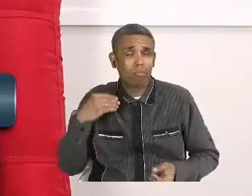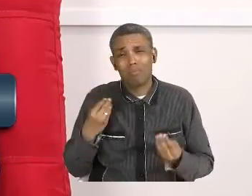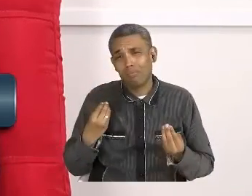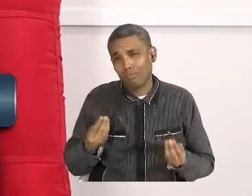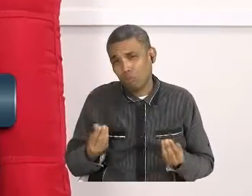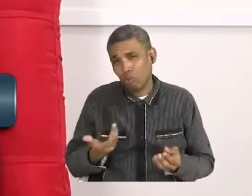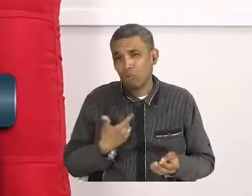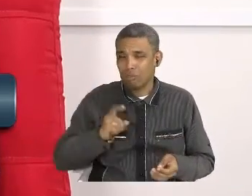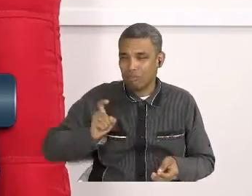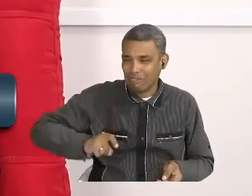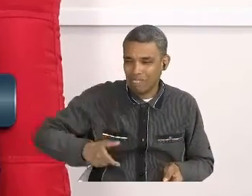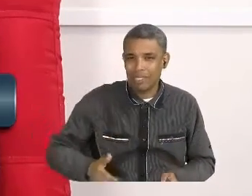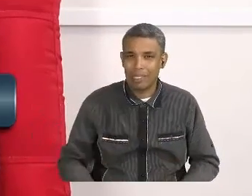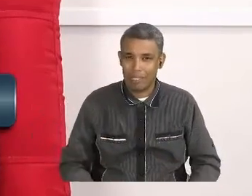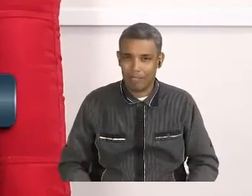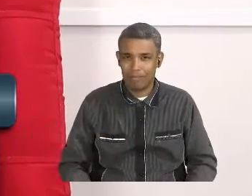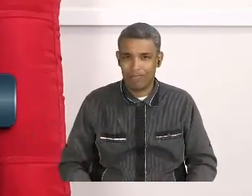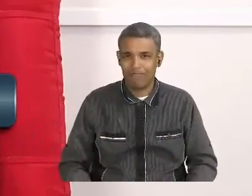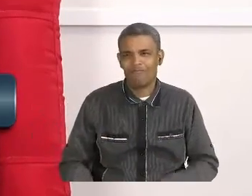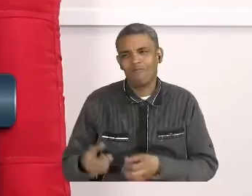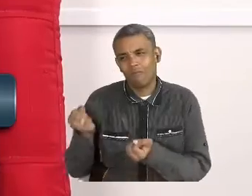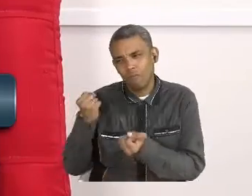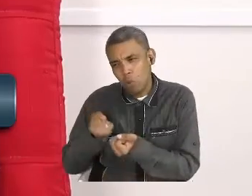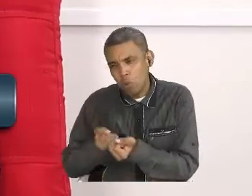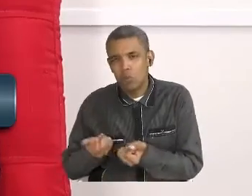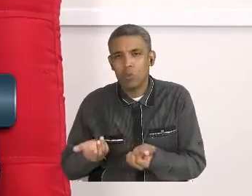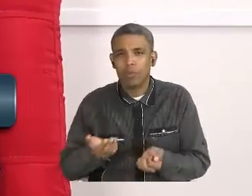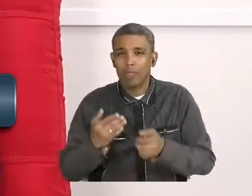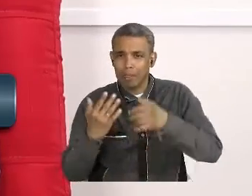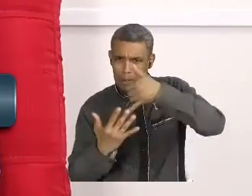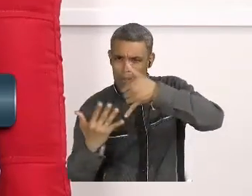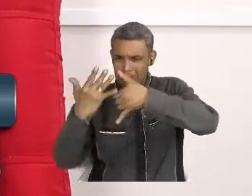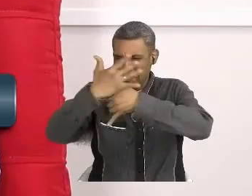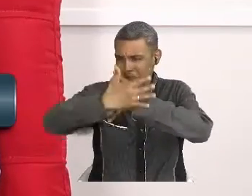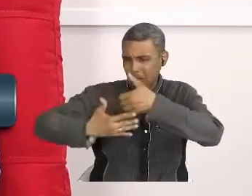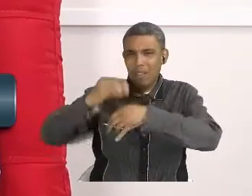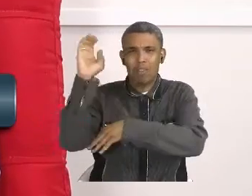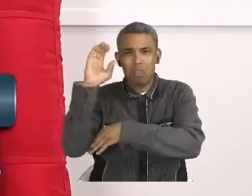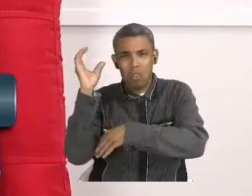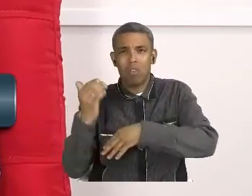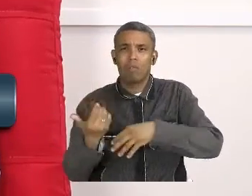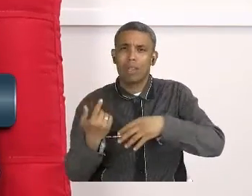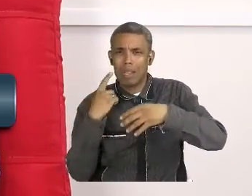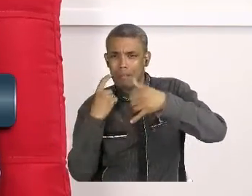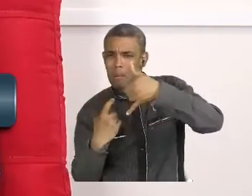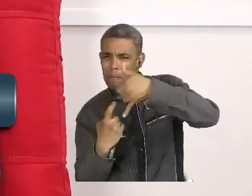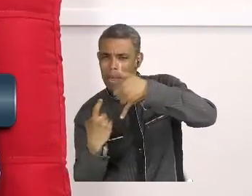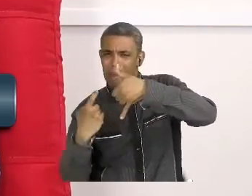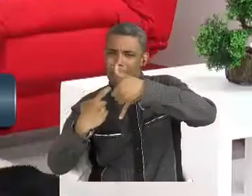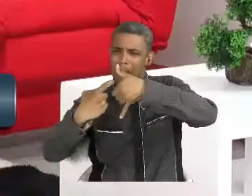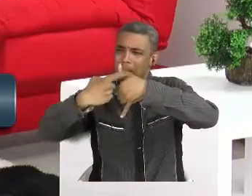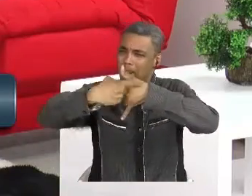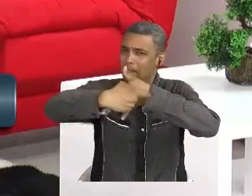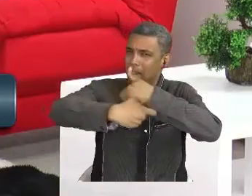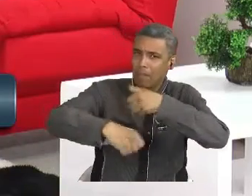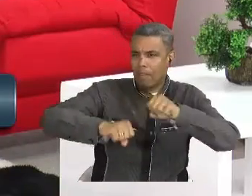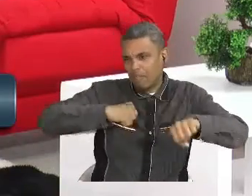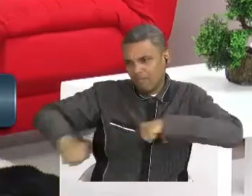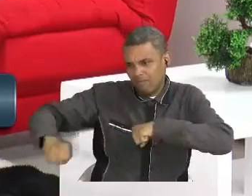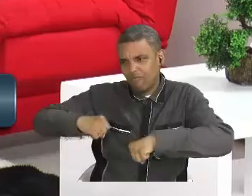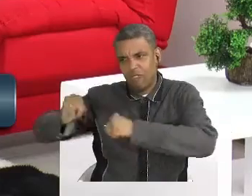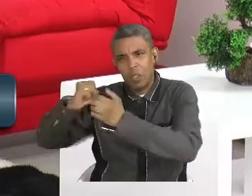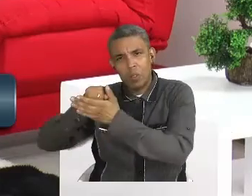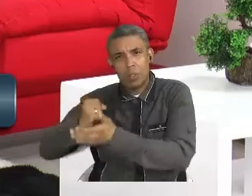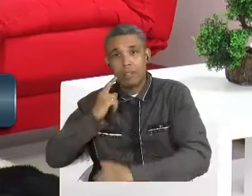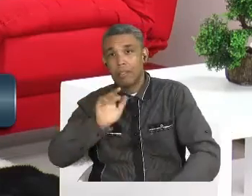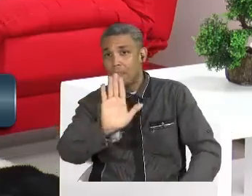forma de incentivarlos es que desde las diferentes ciudades y desde Barranca Bermeja, por supuesto, hagamos un acompañamiento especial. Vamos a una